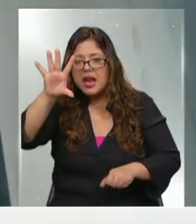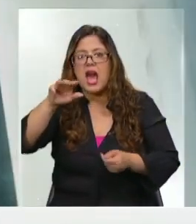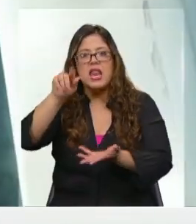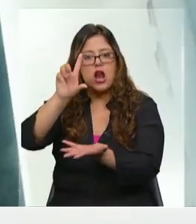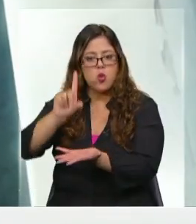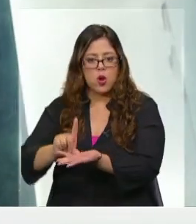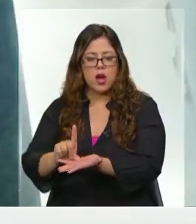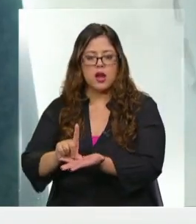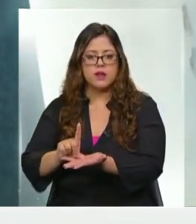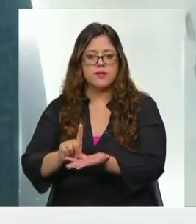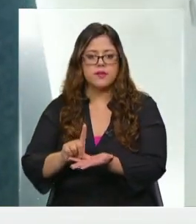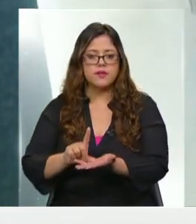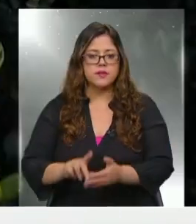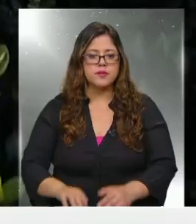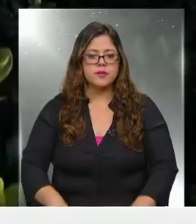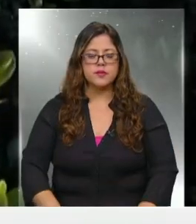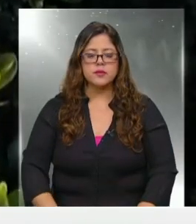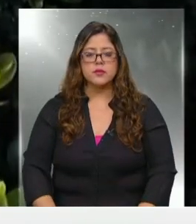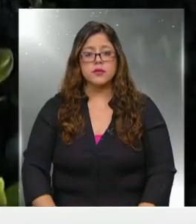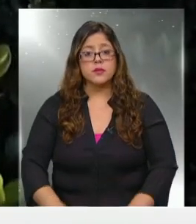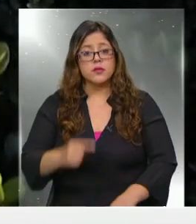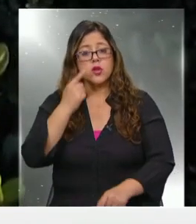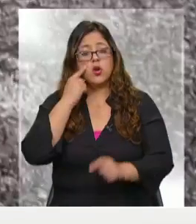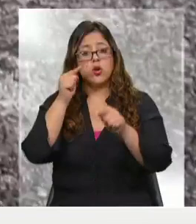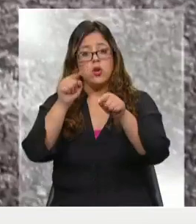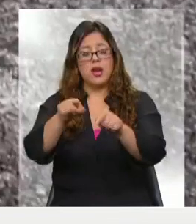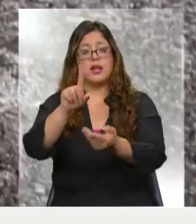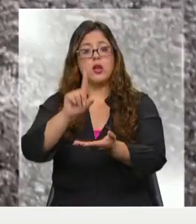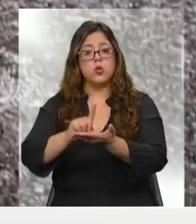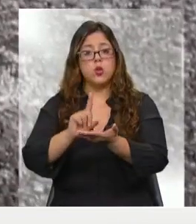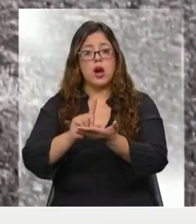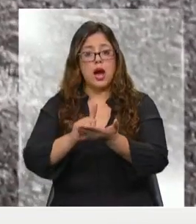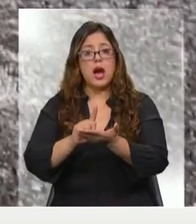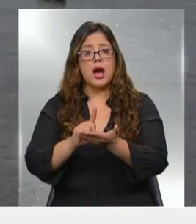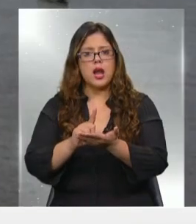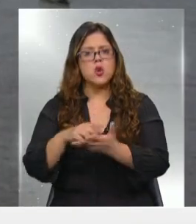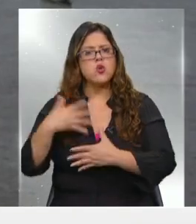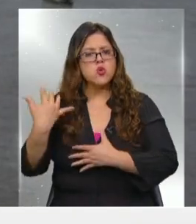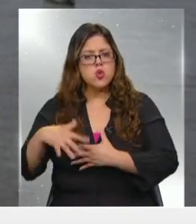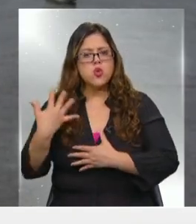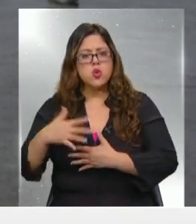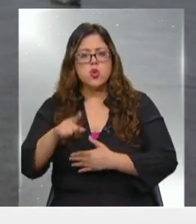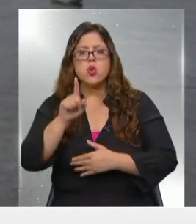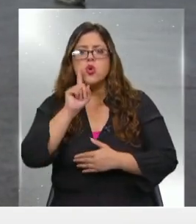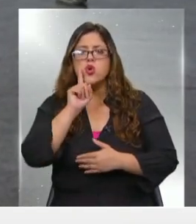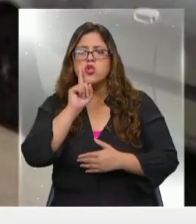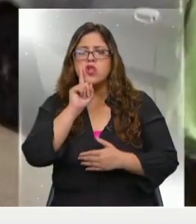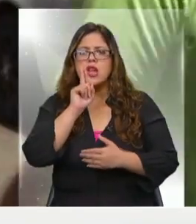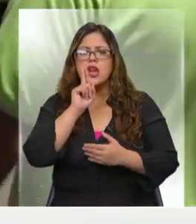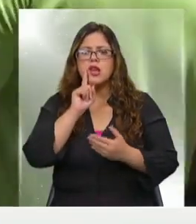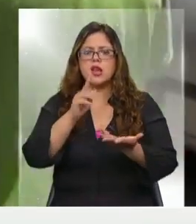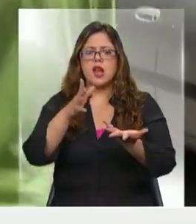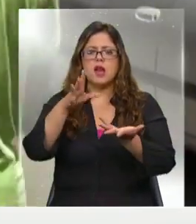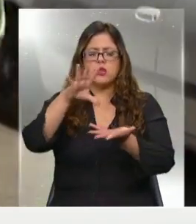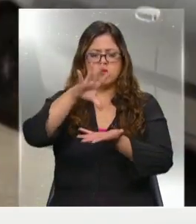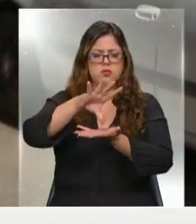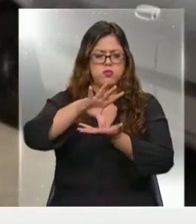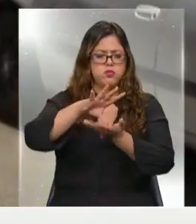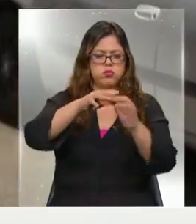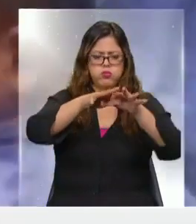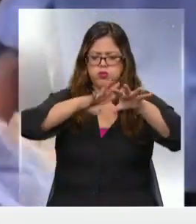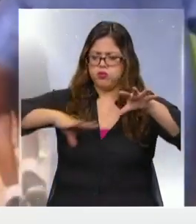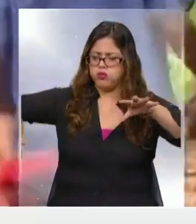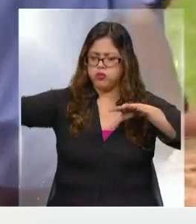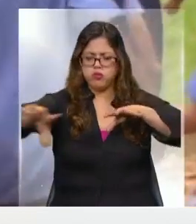área. No por nada este territorio es bastante preciado. Comprende 2/3 de Guyana, donde viven